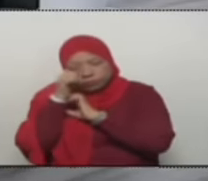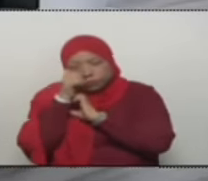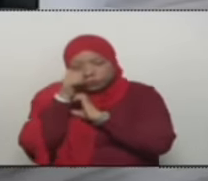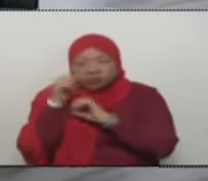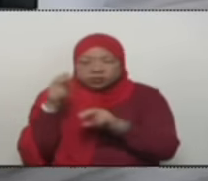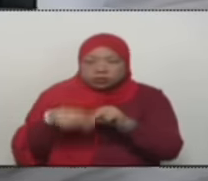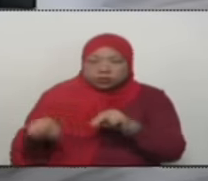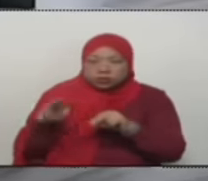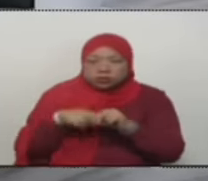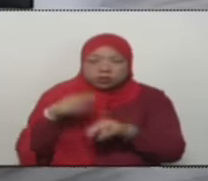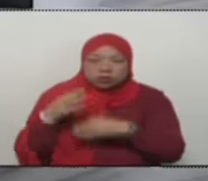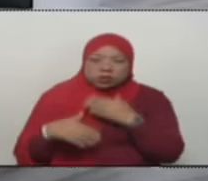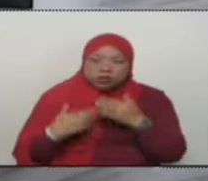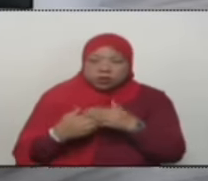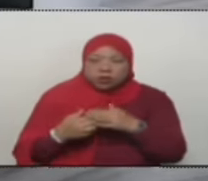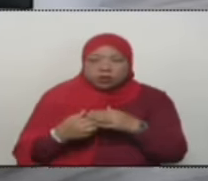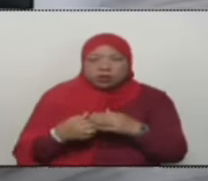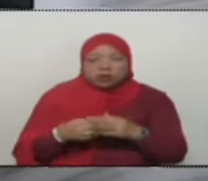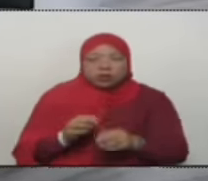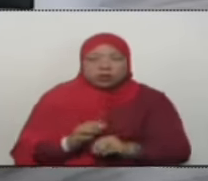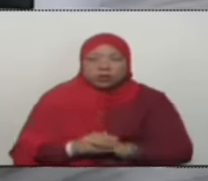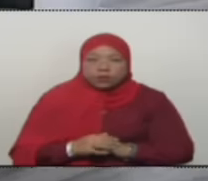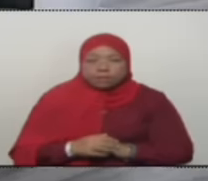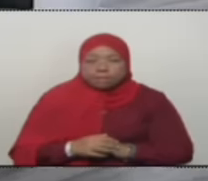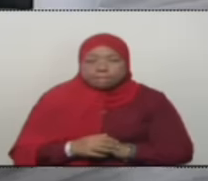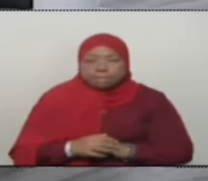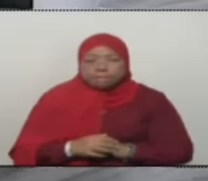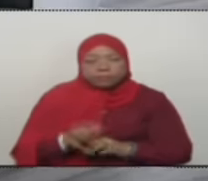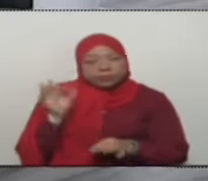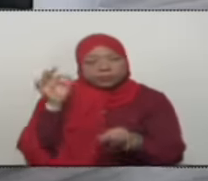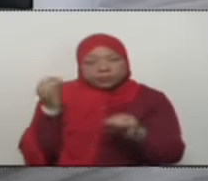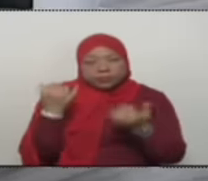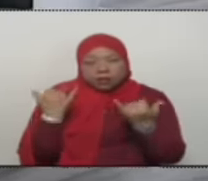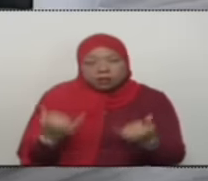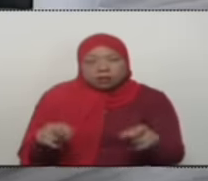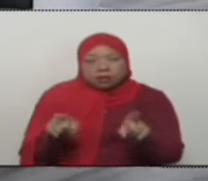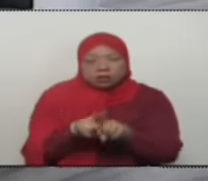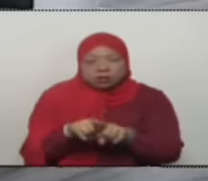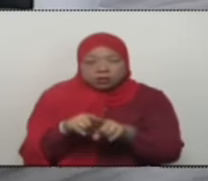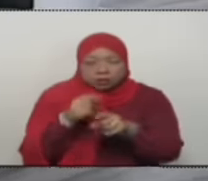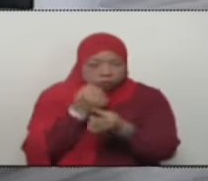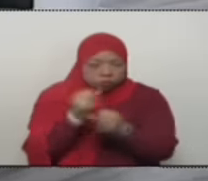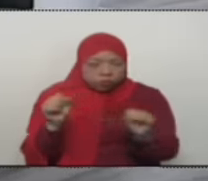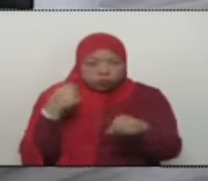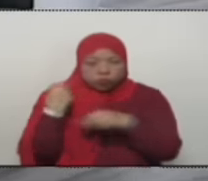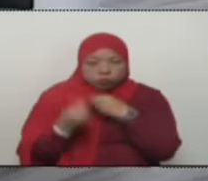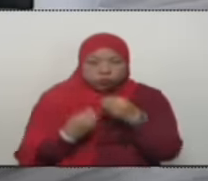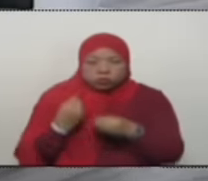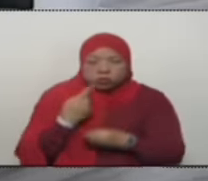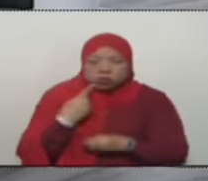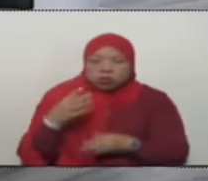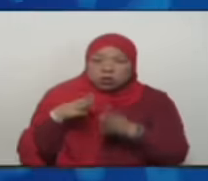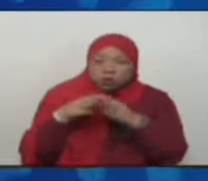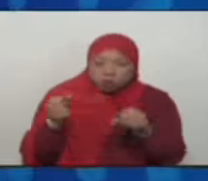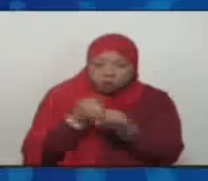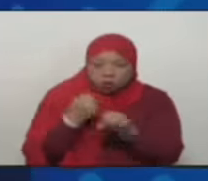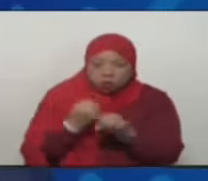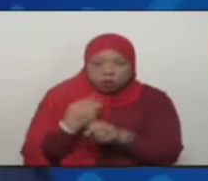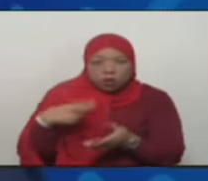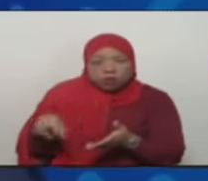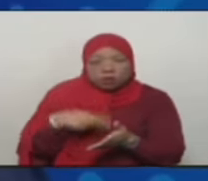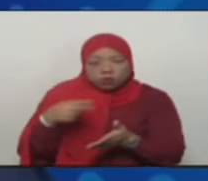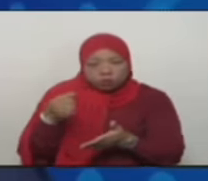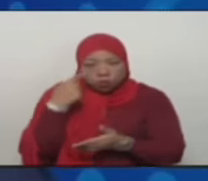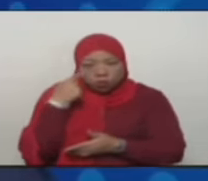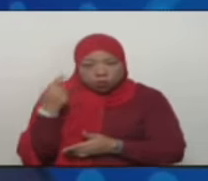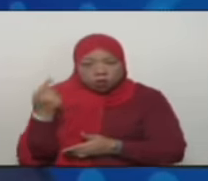niño pequeño, no deja dormir a Luca, etcétera, le hace la vida imposible. Tú vas, ¿verdad? Lo primero que tú haces es vas y le tocas la puerta al